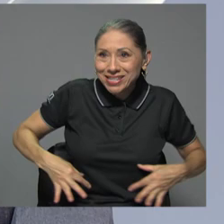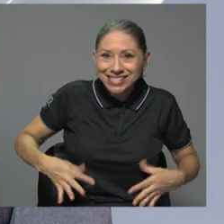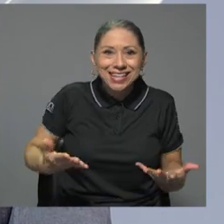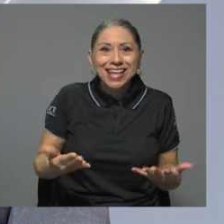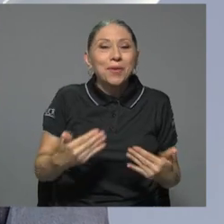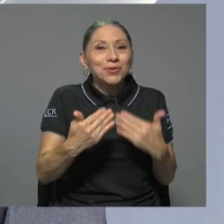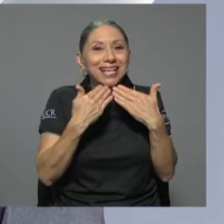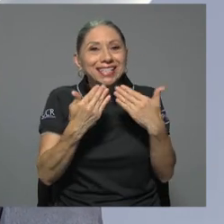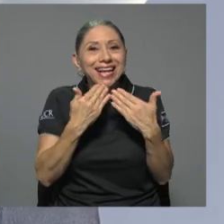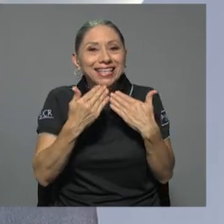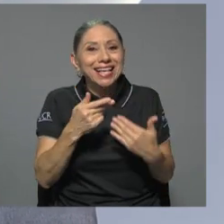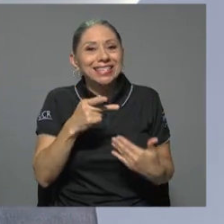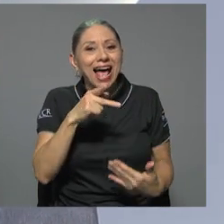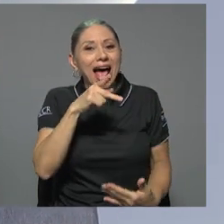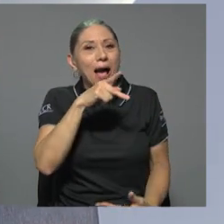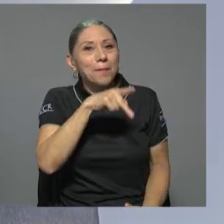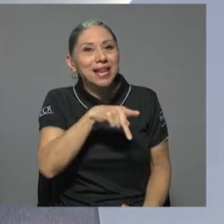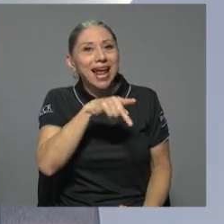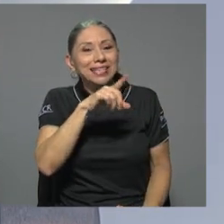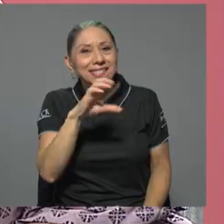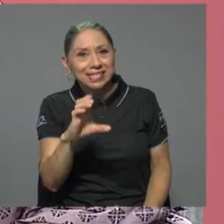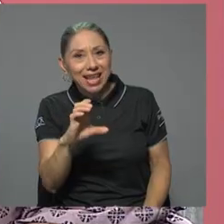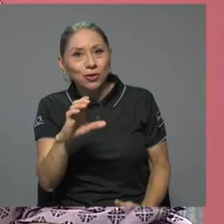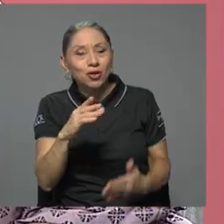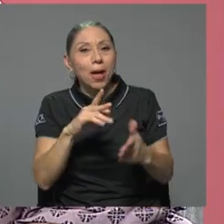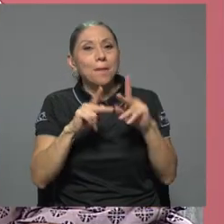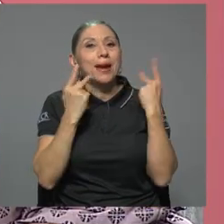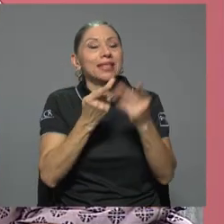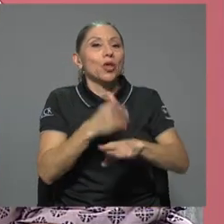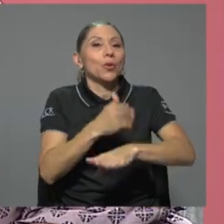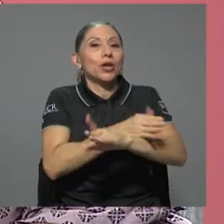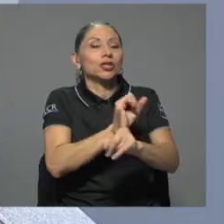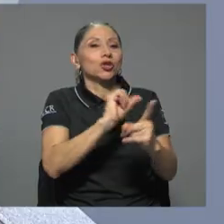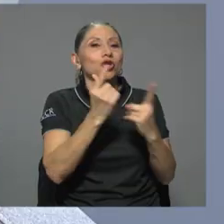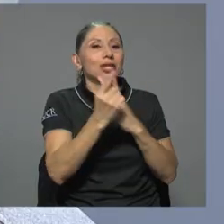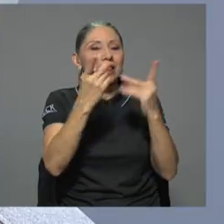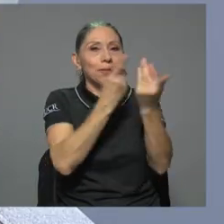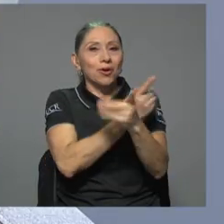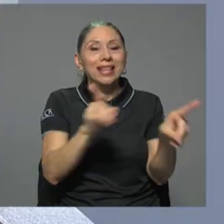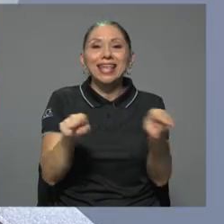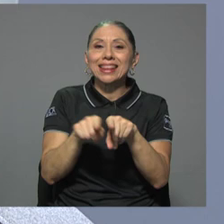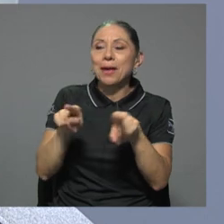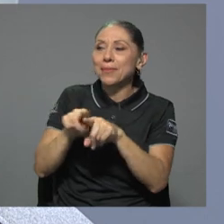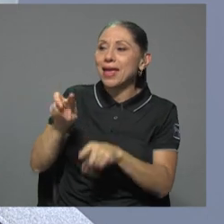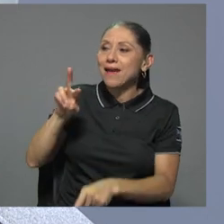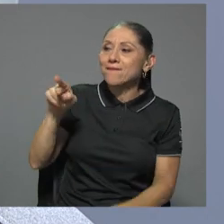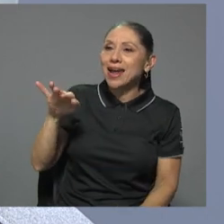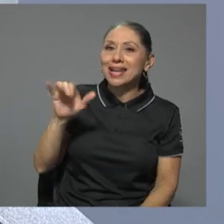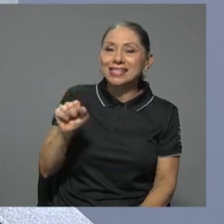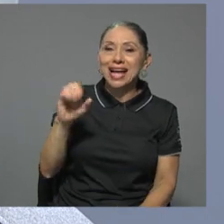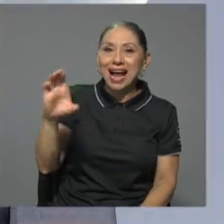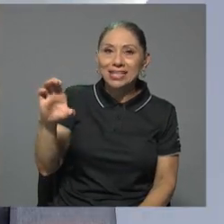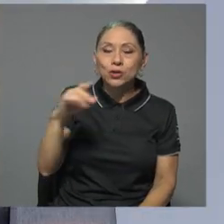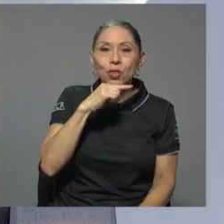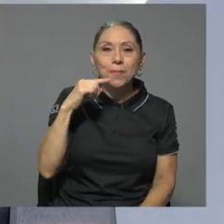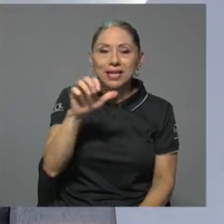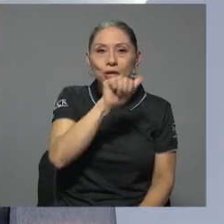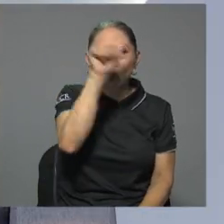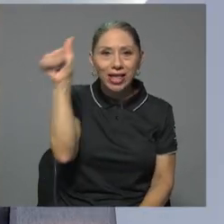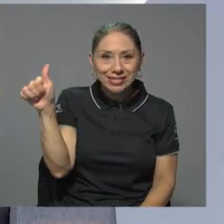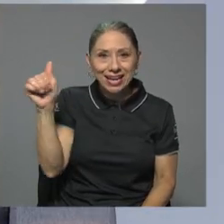partido social lograr eso social democrático y también a vanessa gasto de partido unidad social cristiana